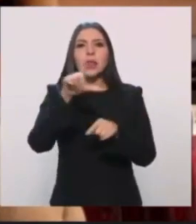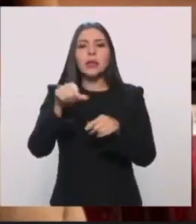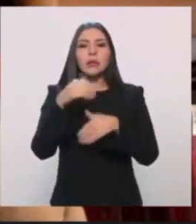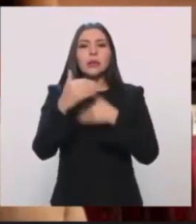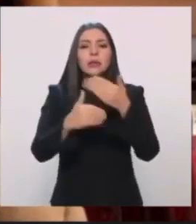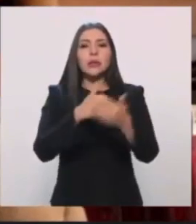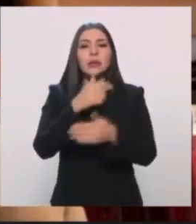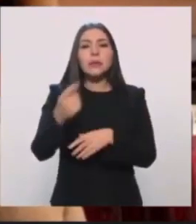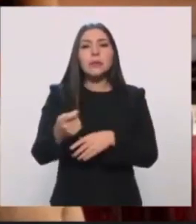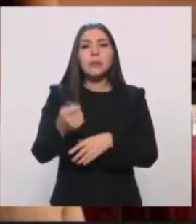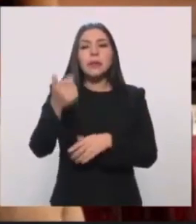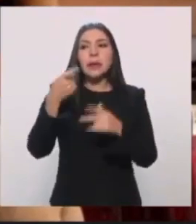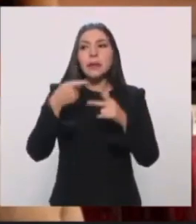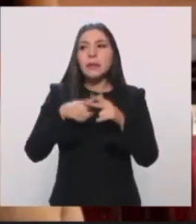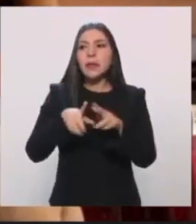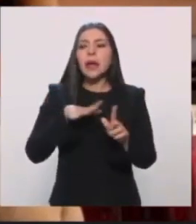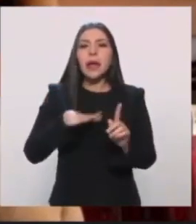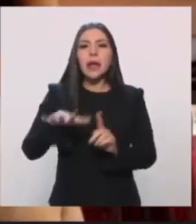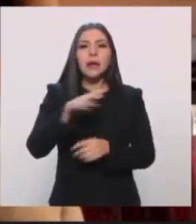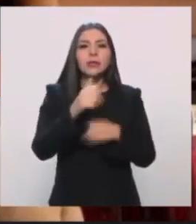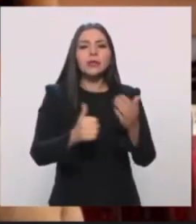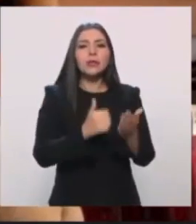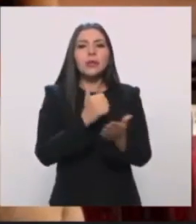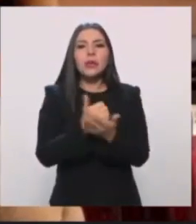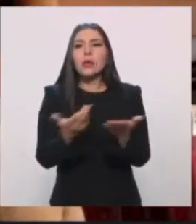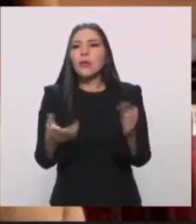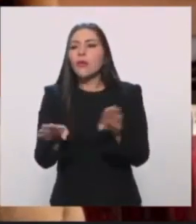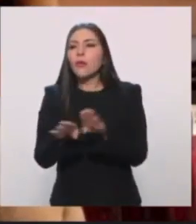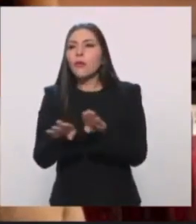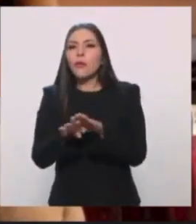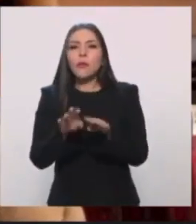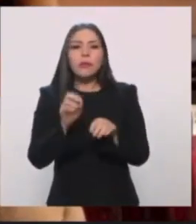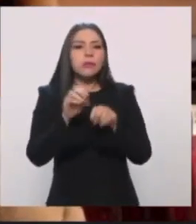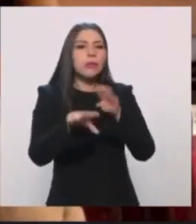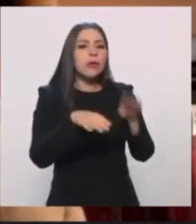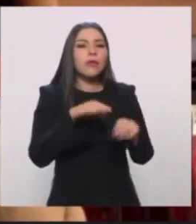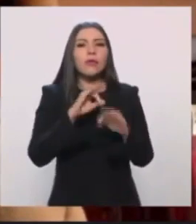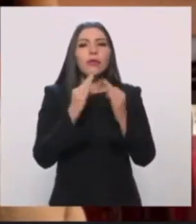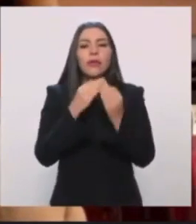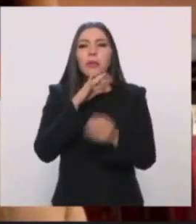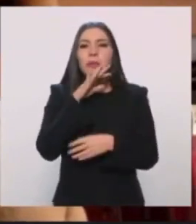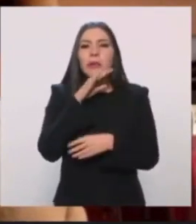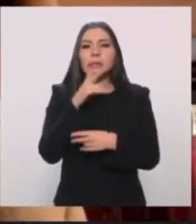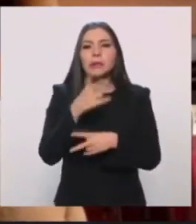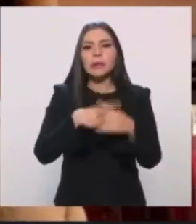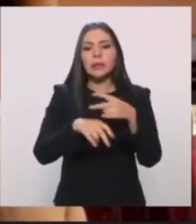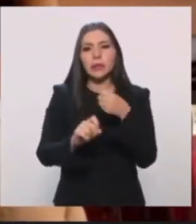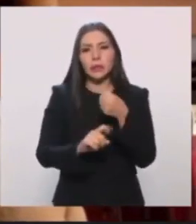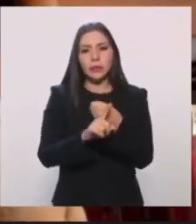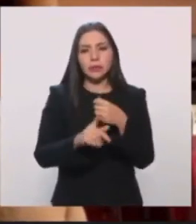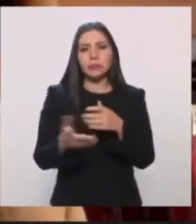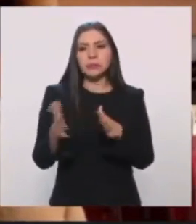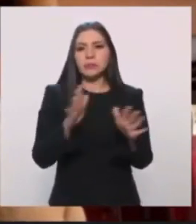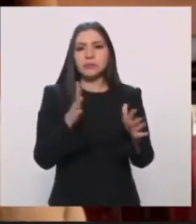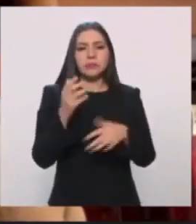urbanos y el manejo de los desechos orgánicos se convierte en un problema. Allá por el